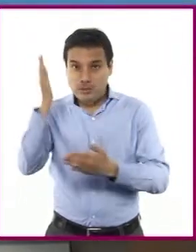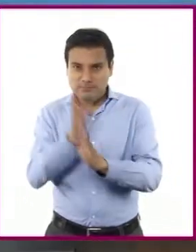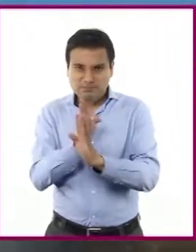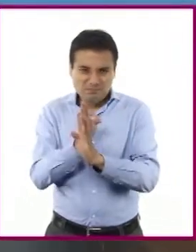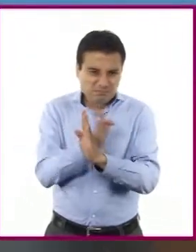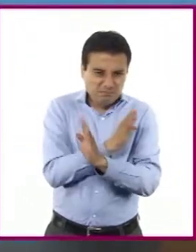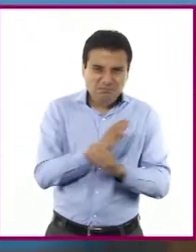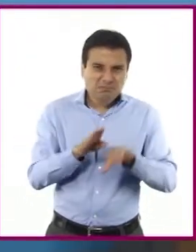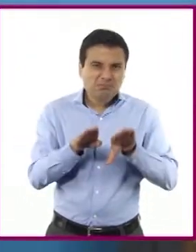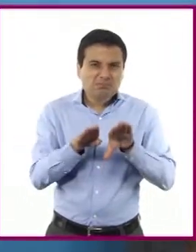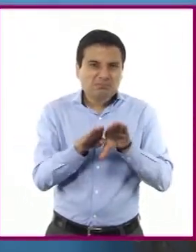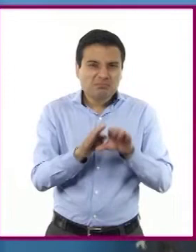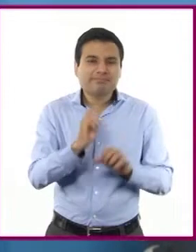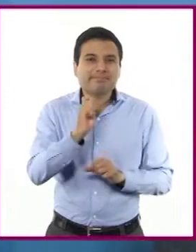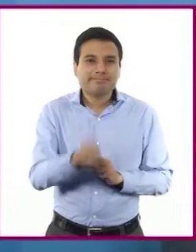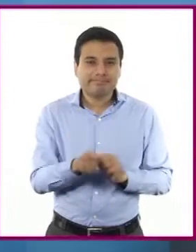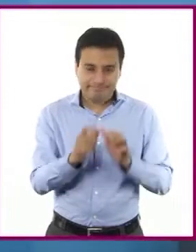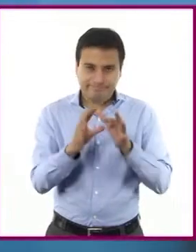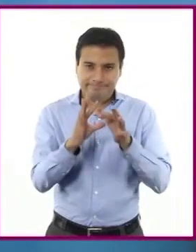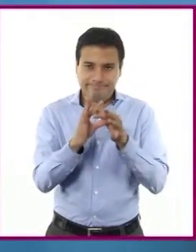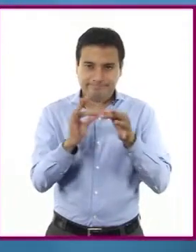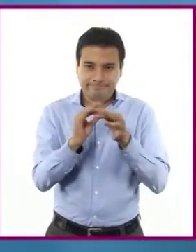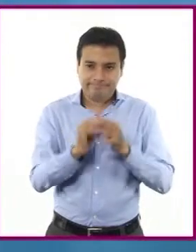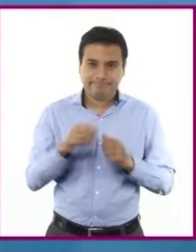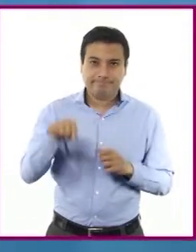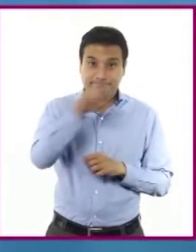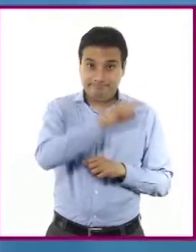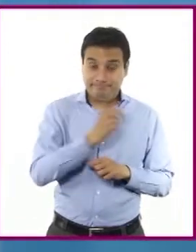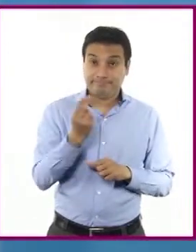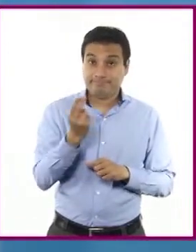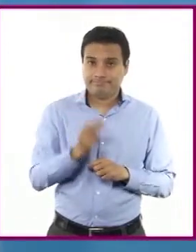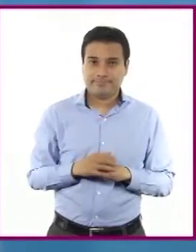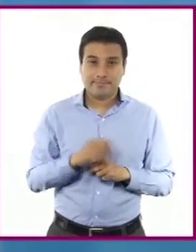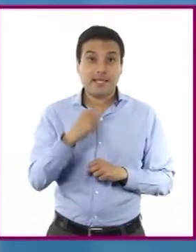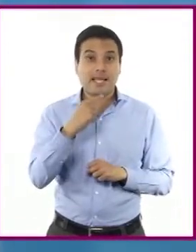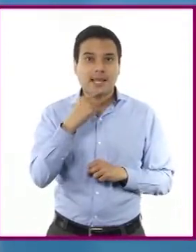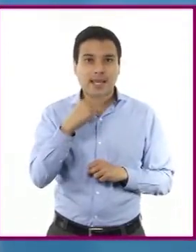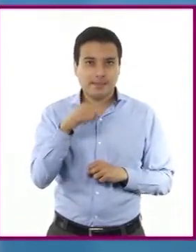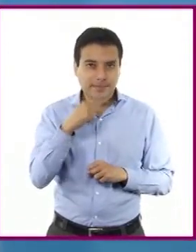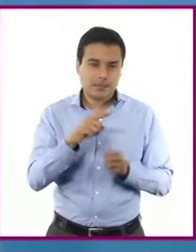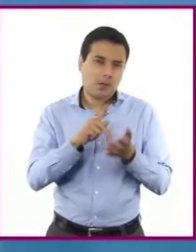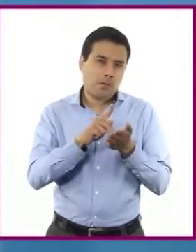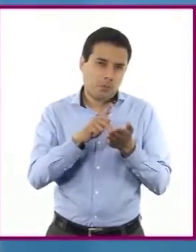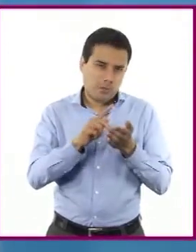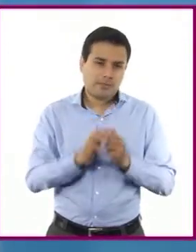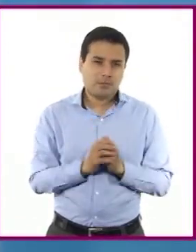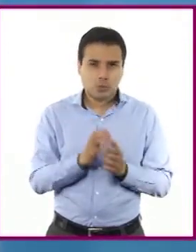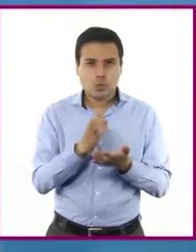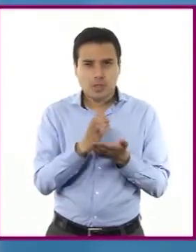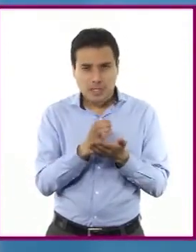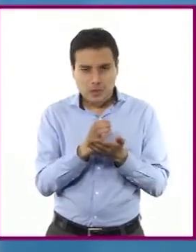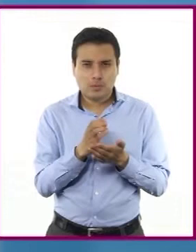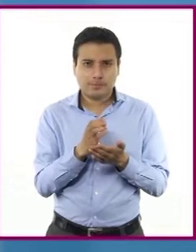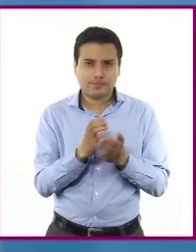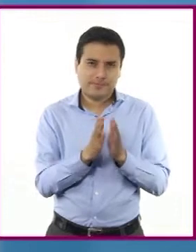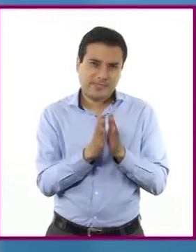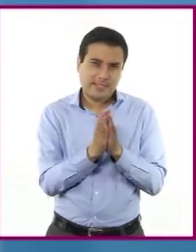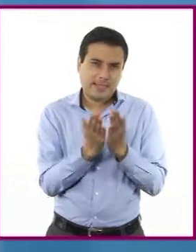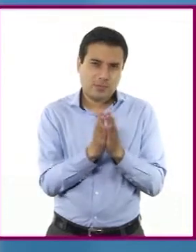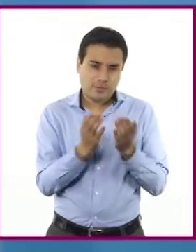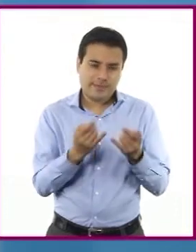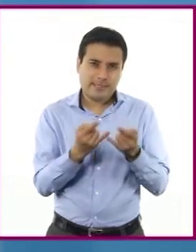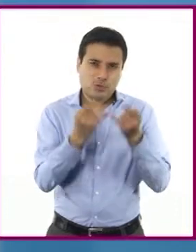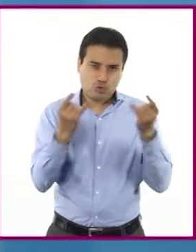continuar, recuerden que para realizar anotaciones solo necesitan lápiz o bolígrafo, cuaderno y su libro de texto